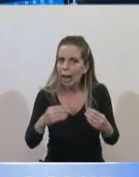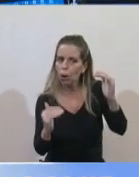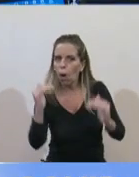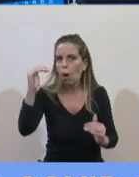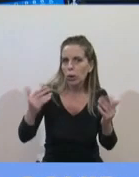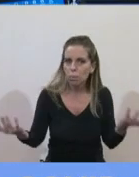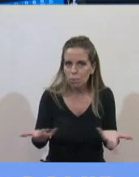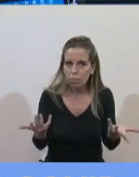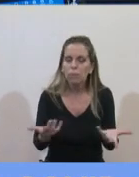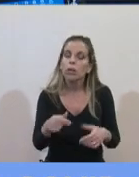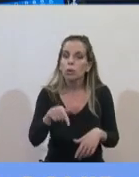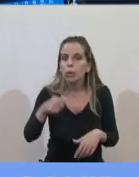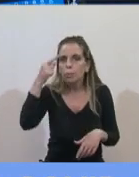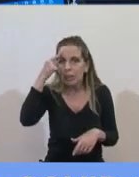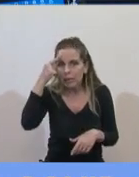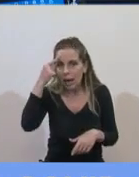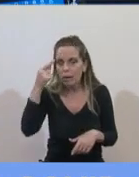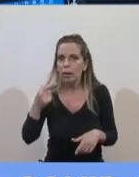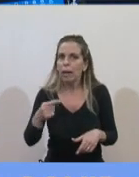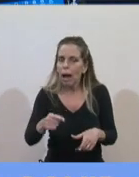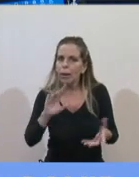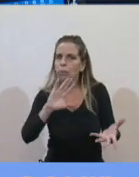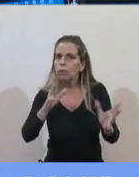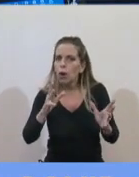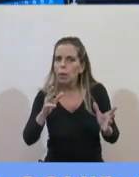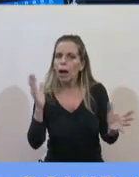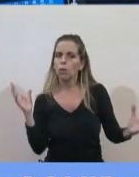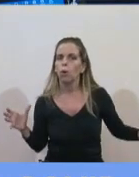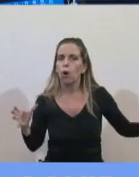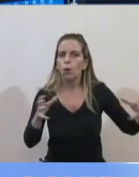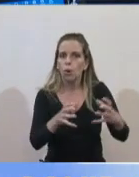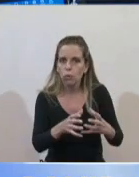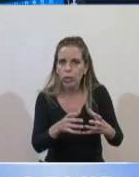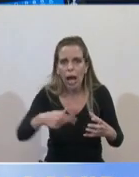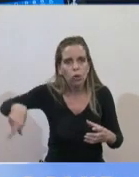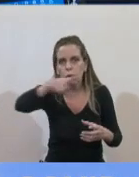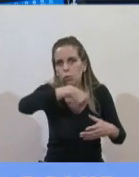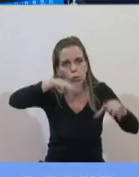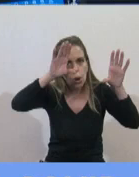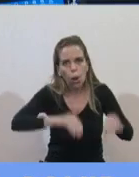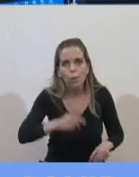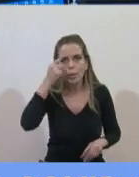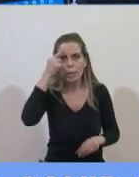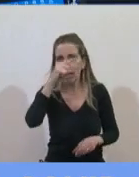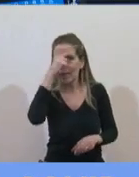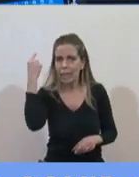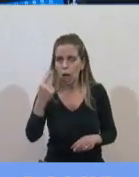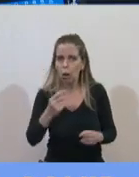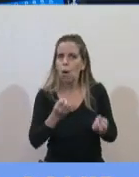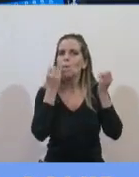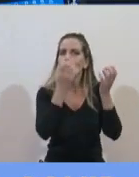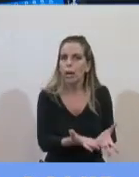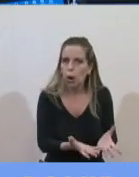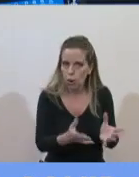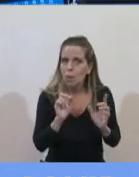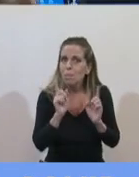inimaginables y tenemos que pensar y actuar de manera colectiva tenemos que pensar un mejor estado no solamente más estado ahí nos van a